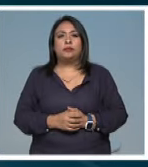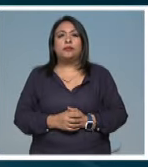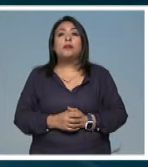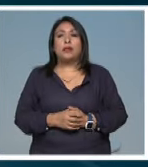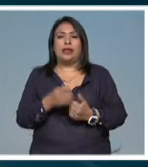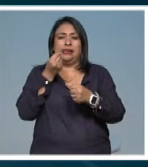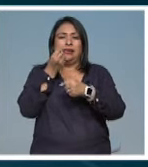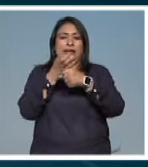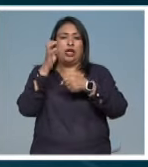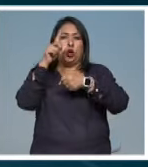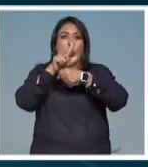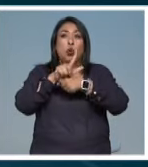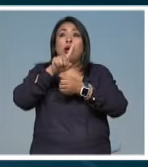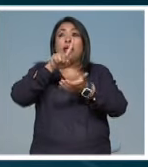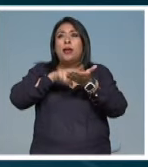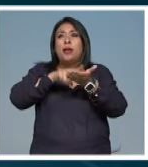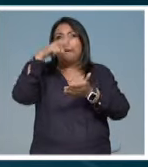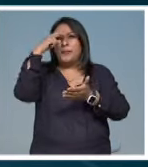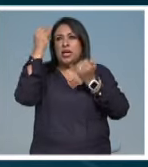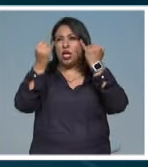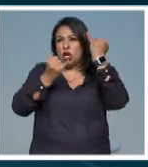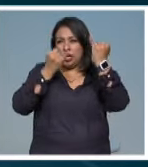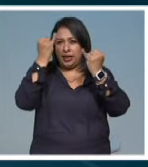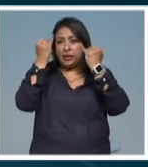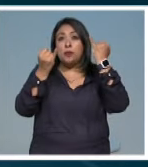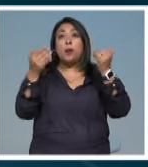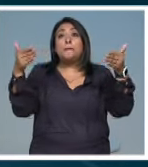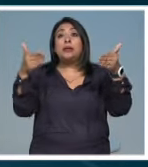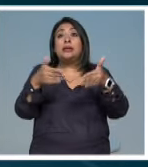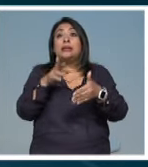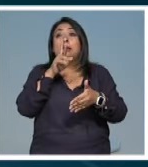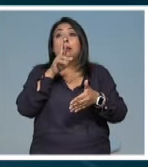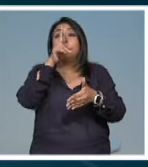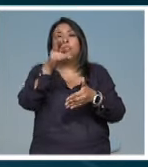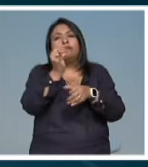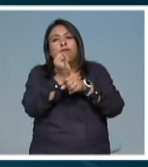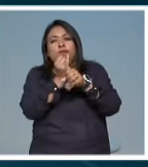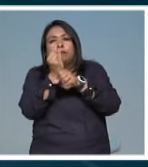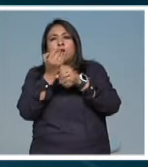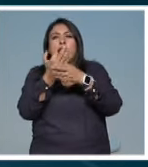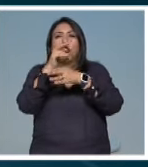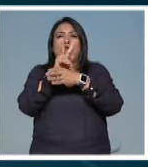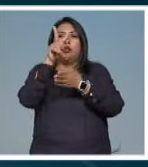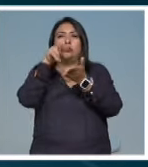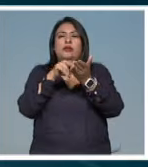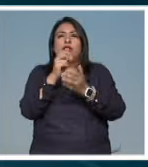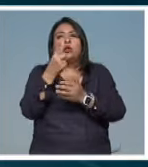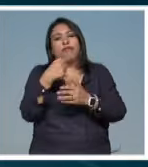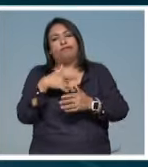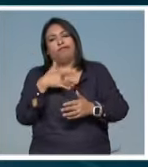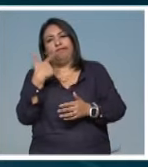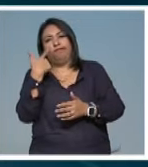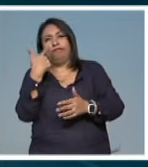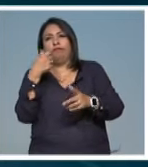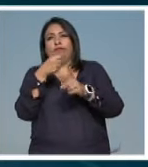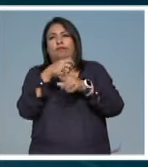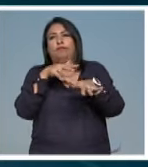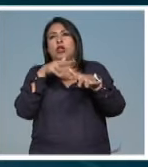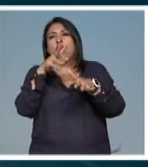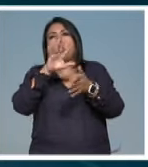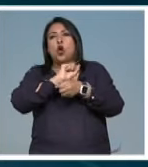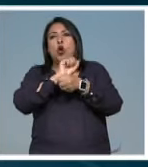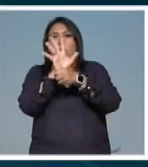La Secretaría de Cultura, a través de México Creativo, presentó los resultados del Sondeo Nacional 2021 de Percepción de Impacto del